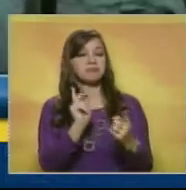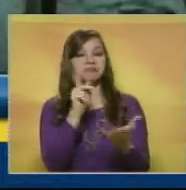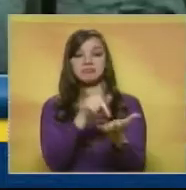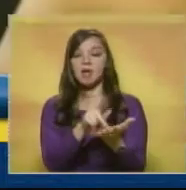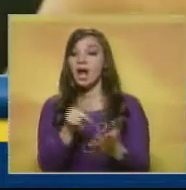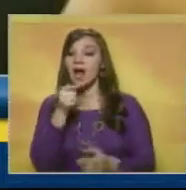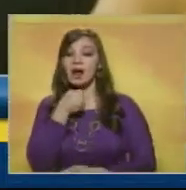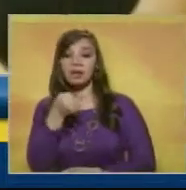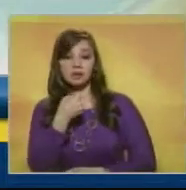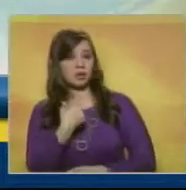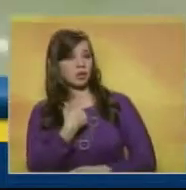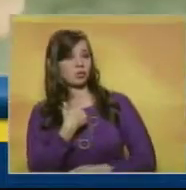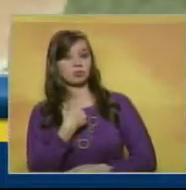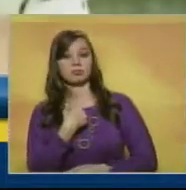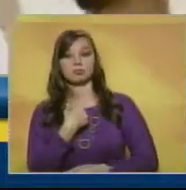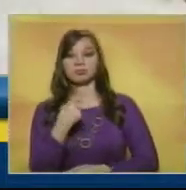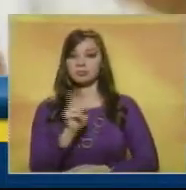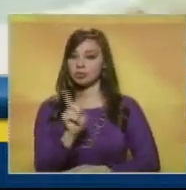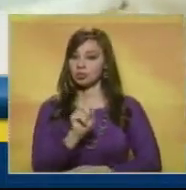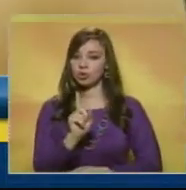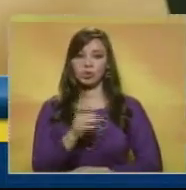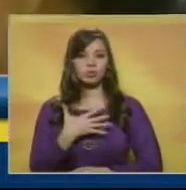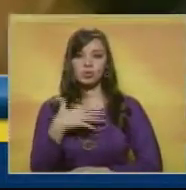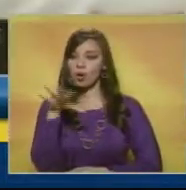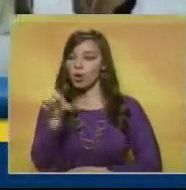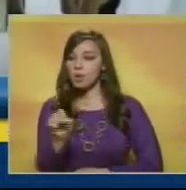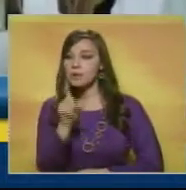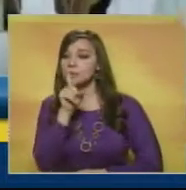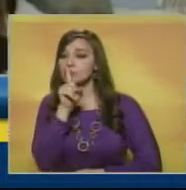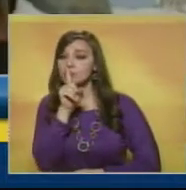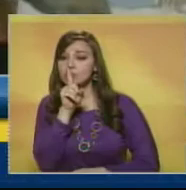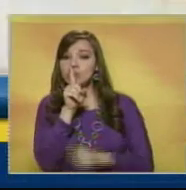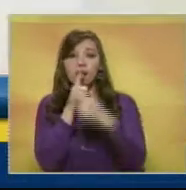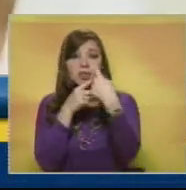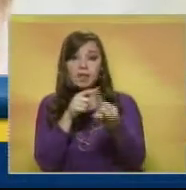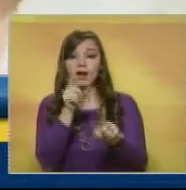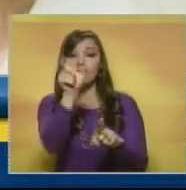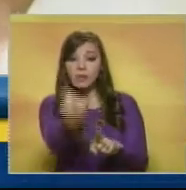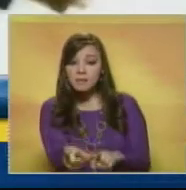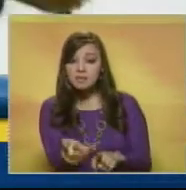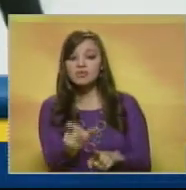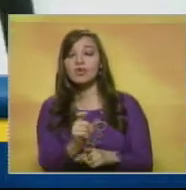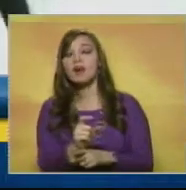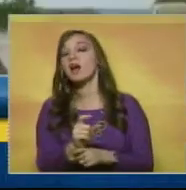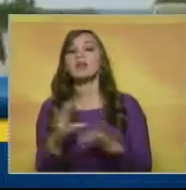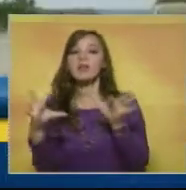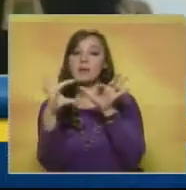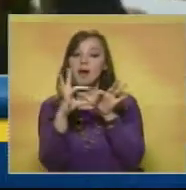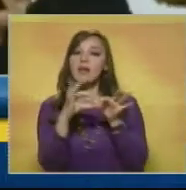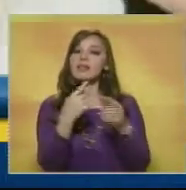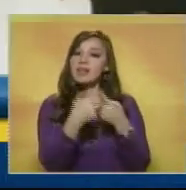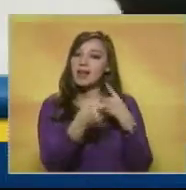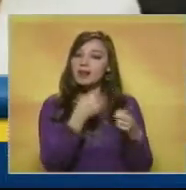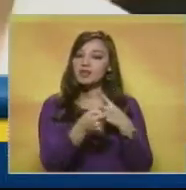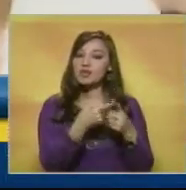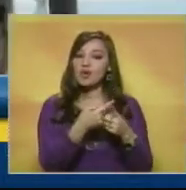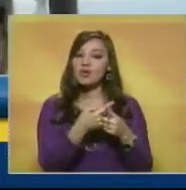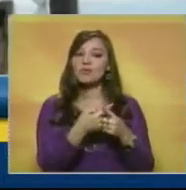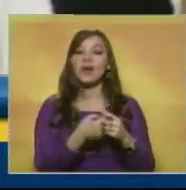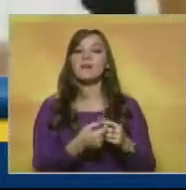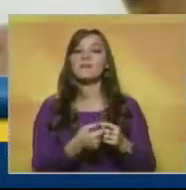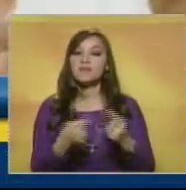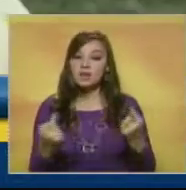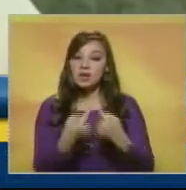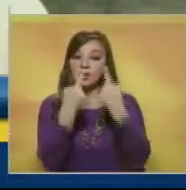negó que él o su defensa hayan comprado el silencio de López, a quien estuvo unido 3 años. Contra el intérprete